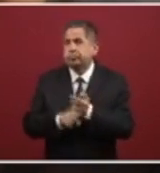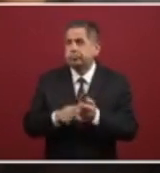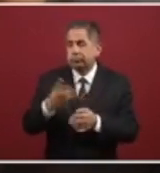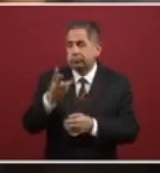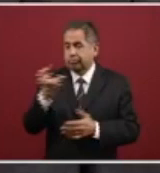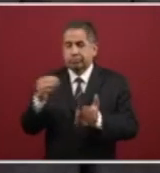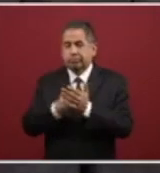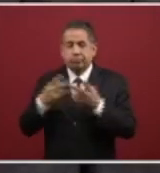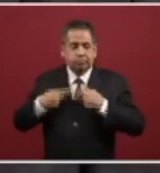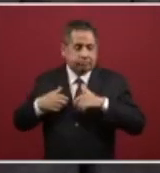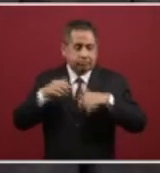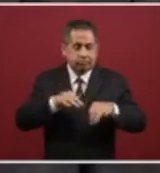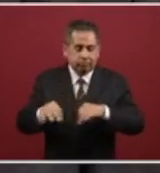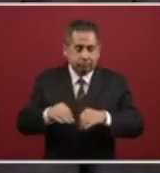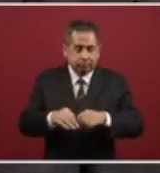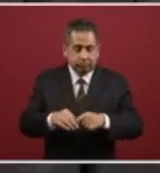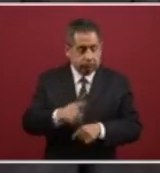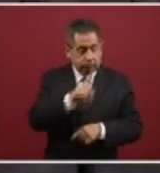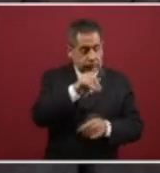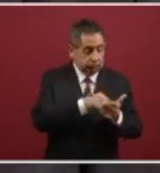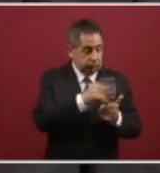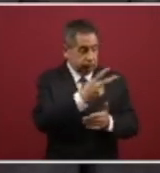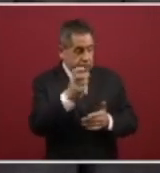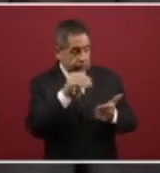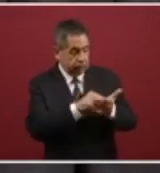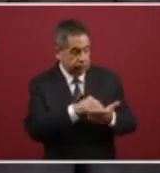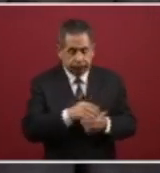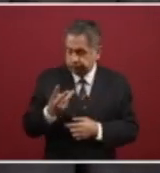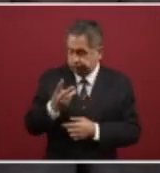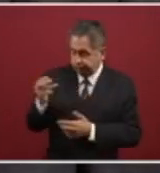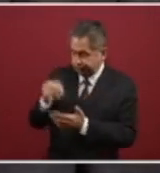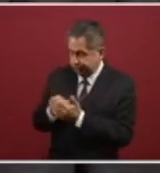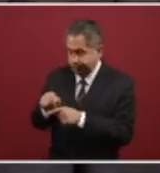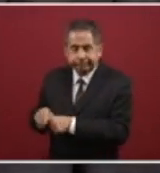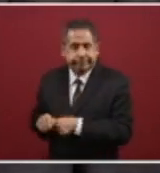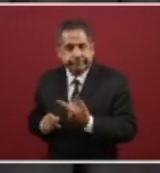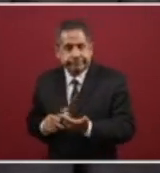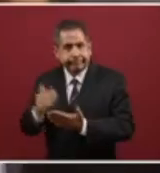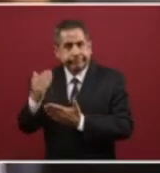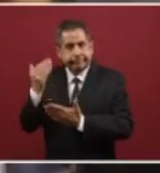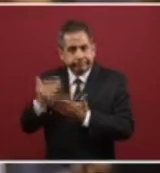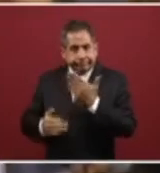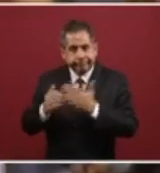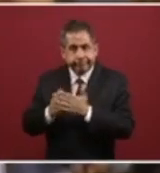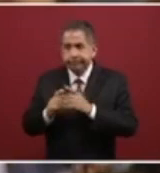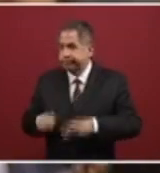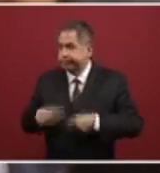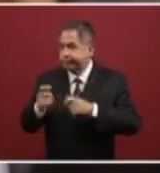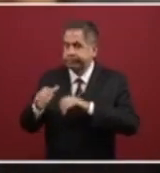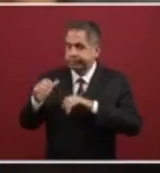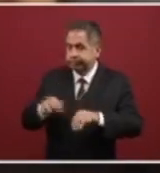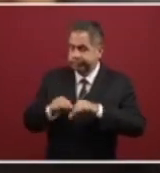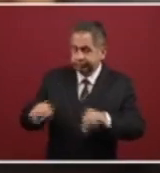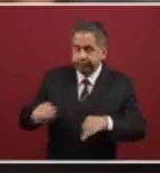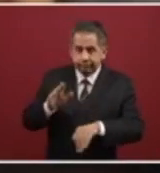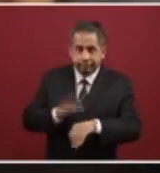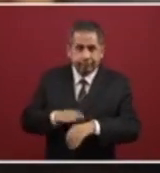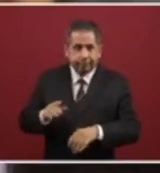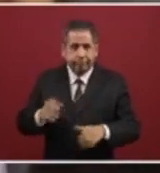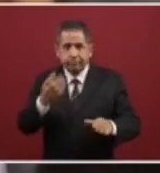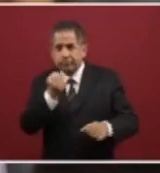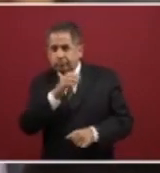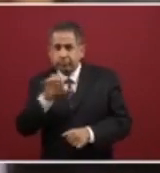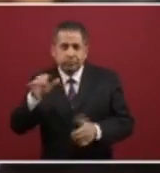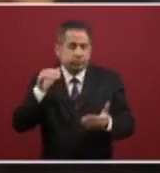300,000 contra 1,200,000, ¿verdad? Hay un déficit de generación de empleo, de crecimiento de empleo de